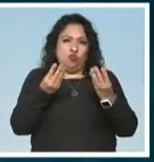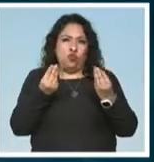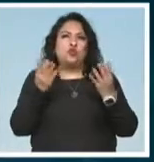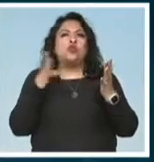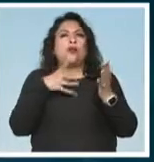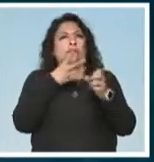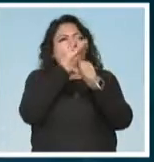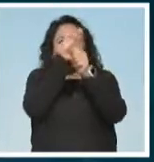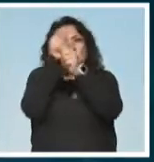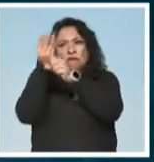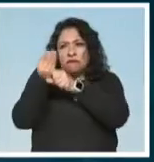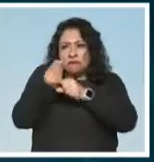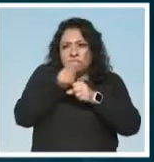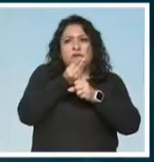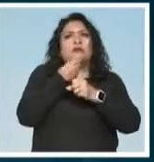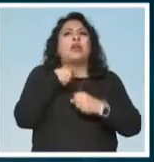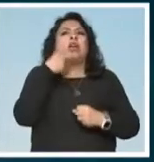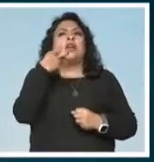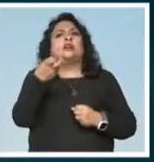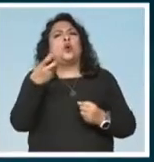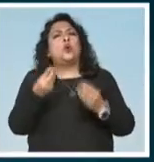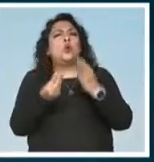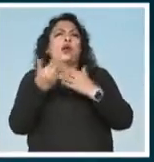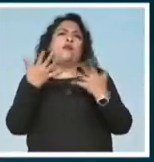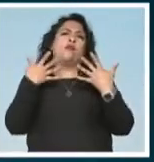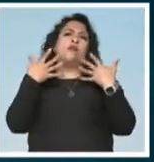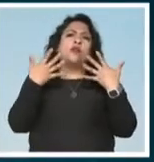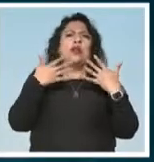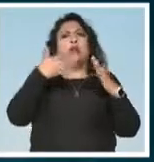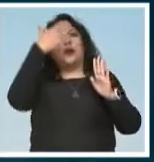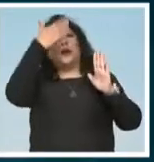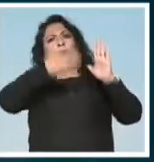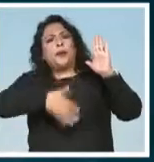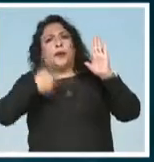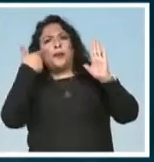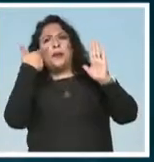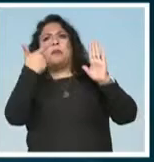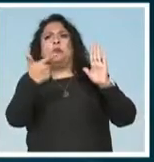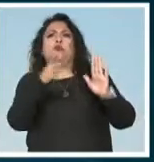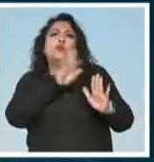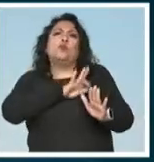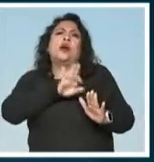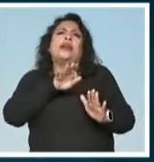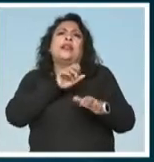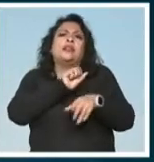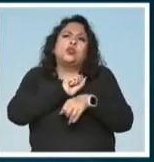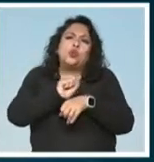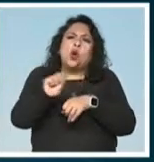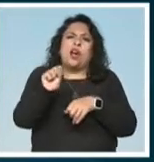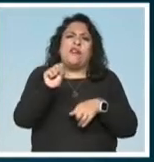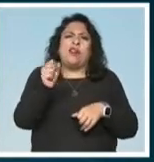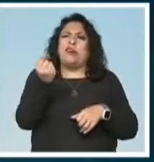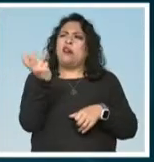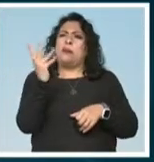sido remodelados y eso le ha dado un aire fresco a sus fachadas que ha permitido suavizar el rechazo. Incluso hoy en